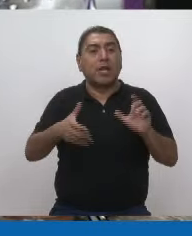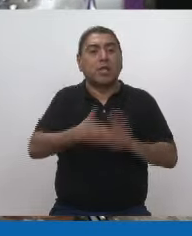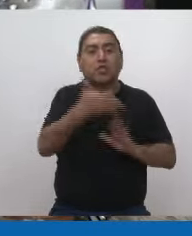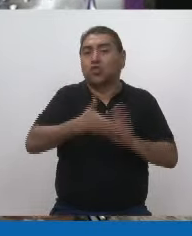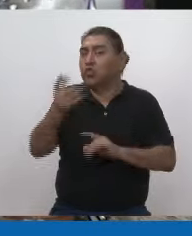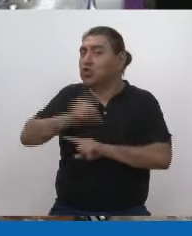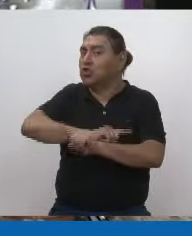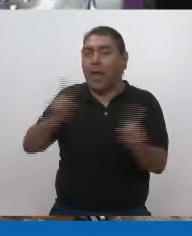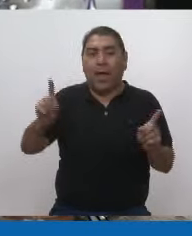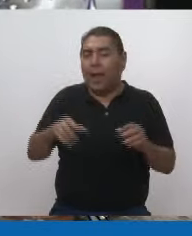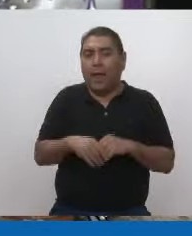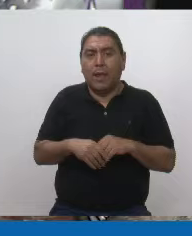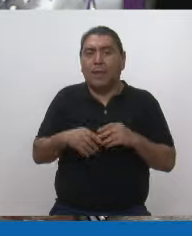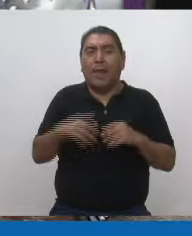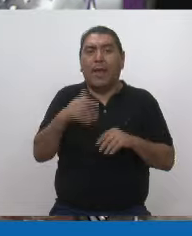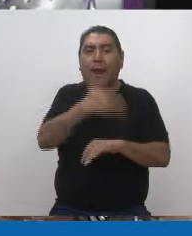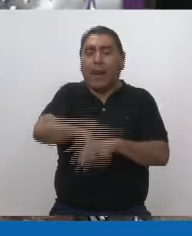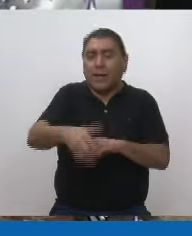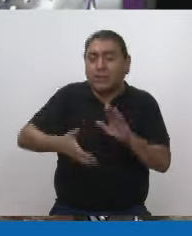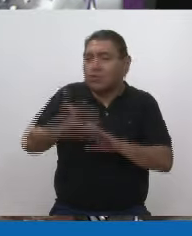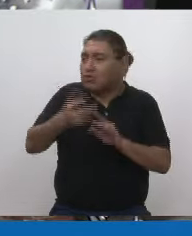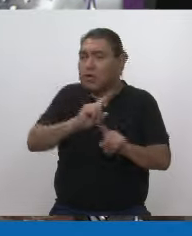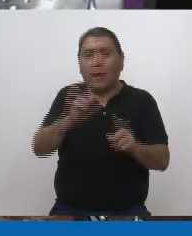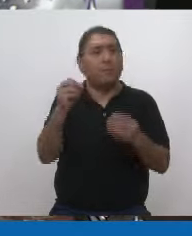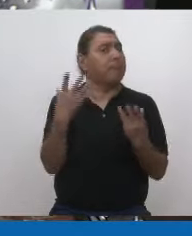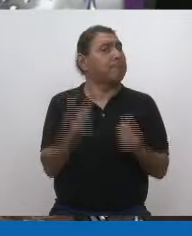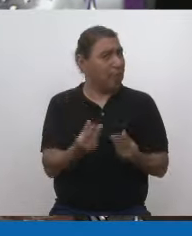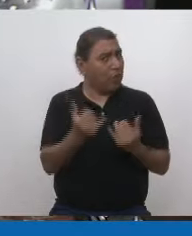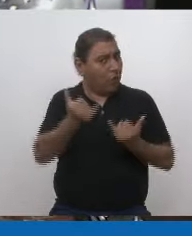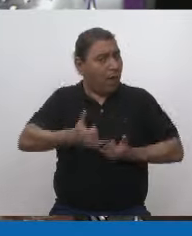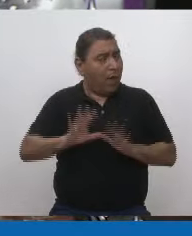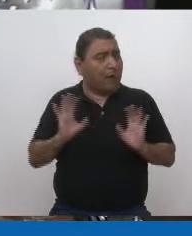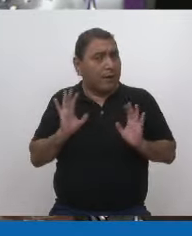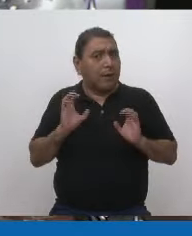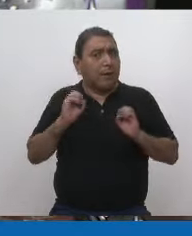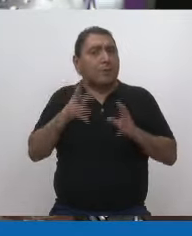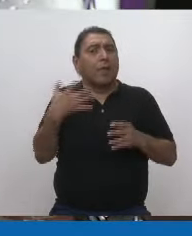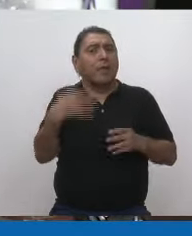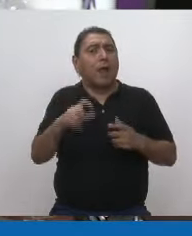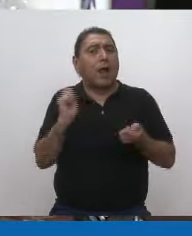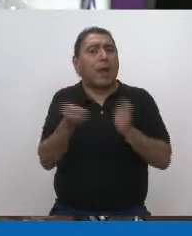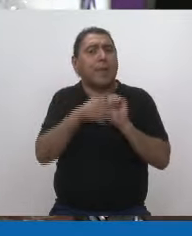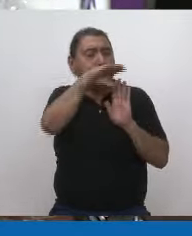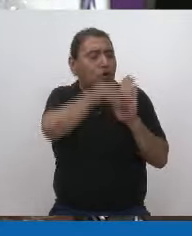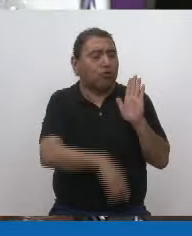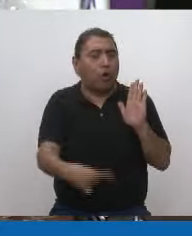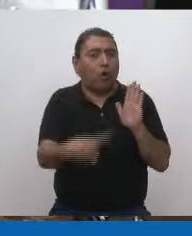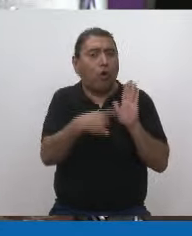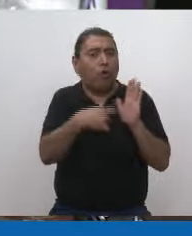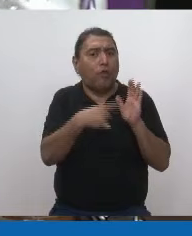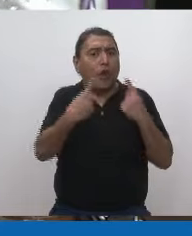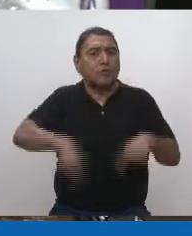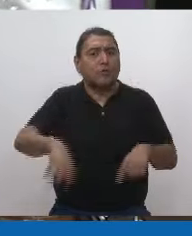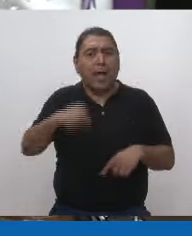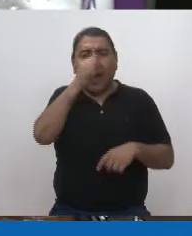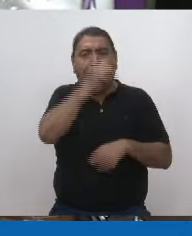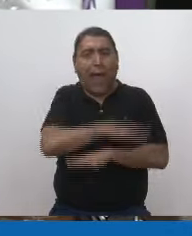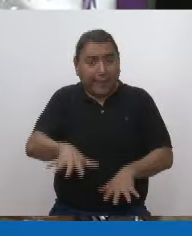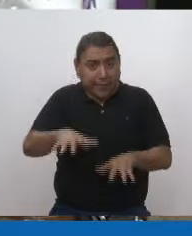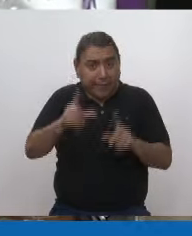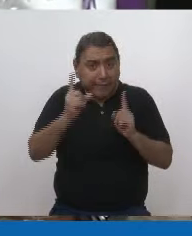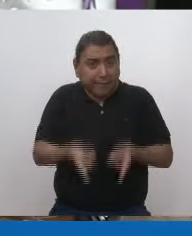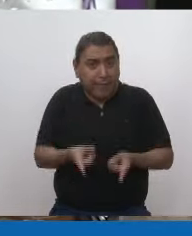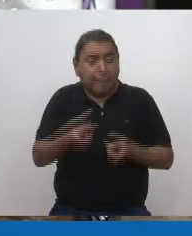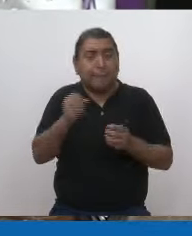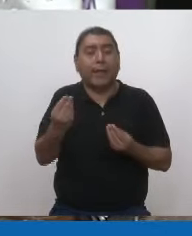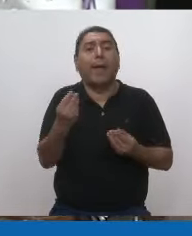calle por miedo, porque han tenido que cambiar algunos protocolos de los jardines de infante incluso, para que